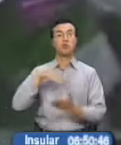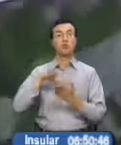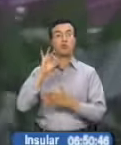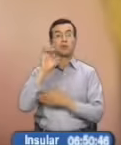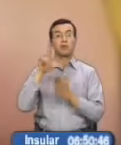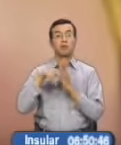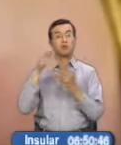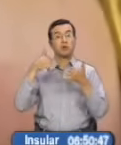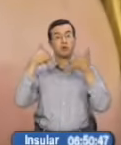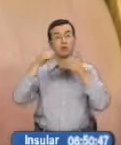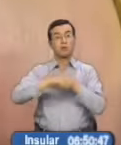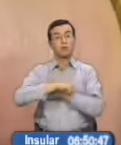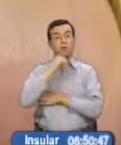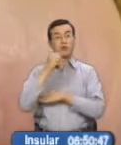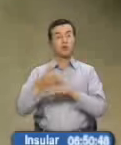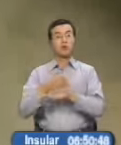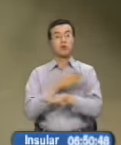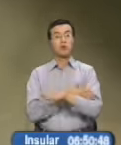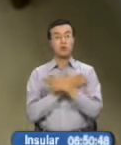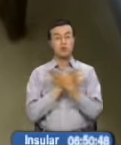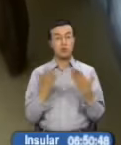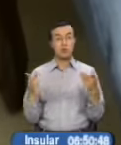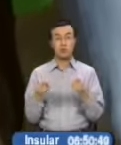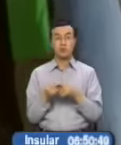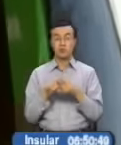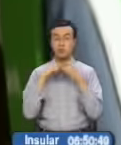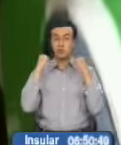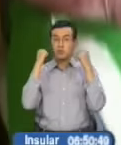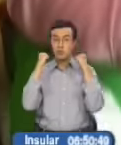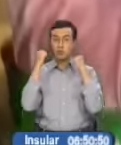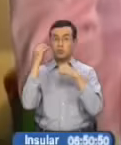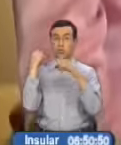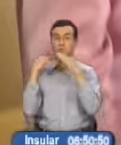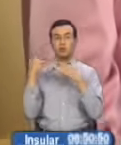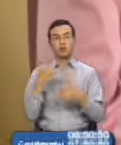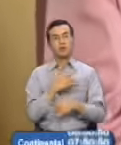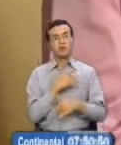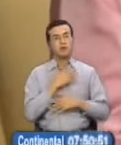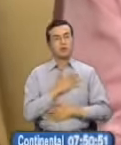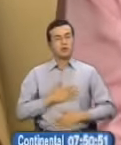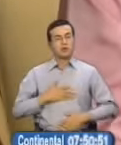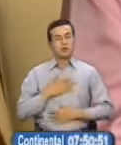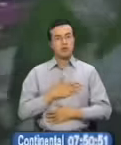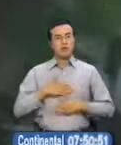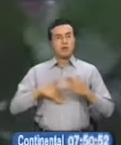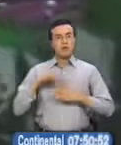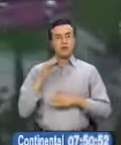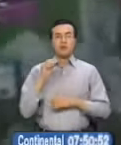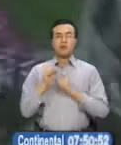de América y los históricos del verde, hoy como hinchas, disfrutan de estos momentos igual o más